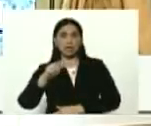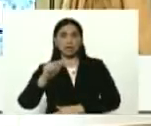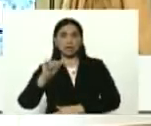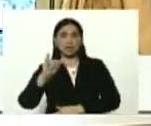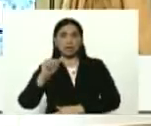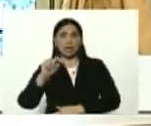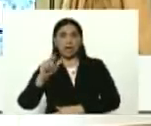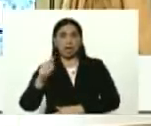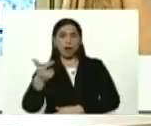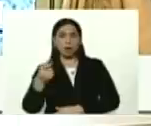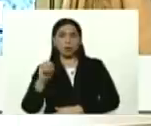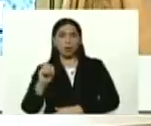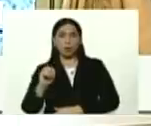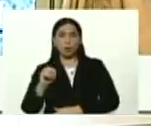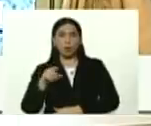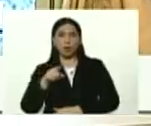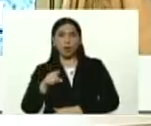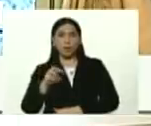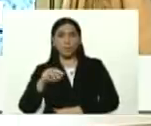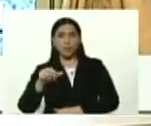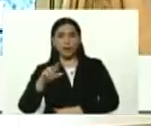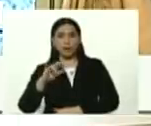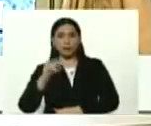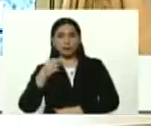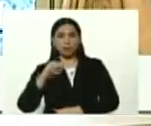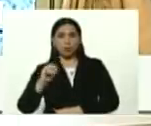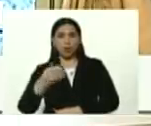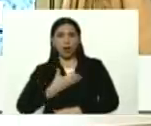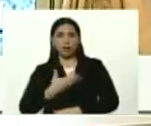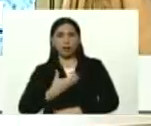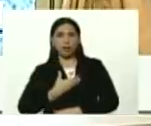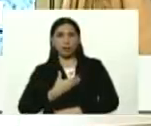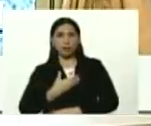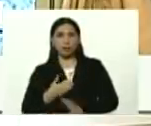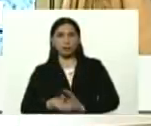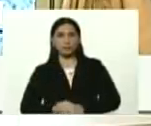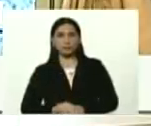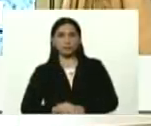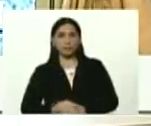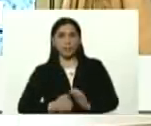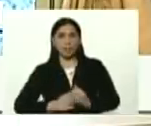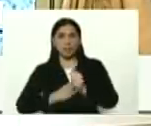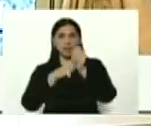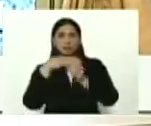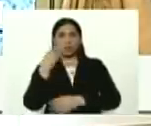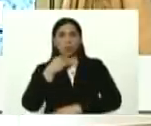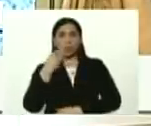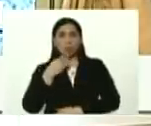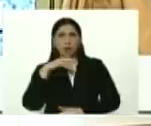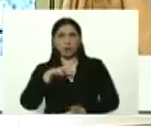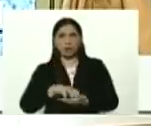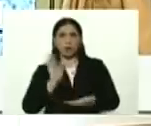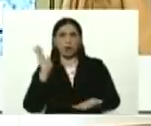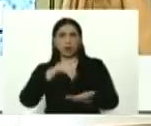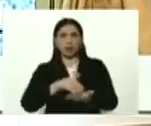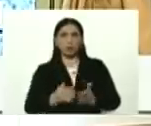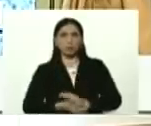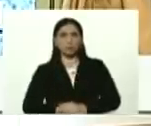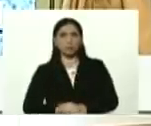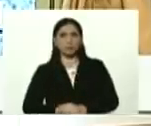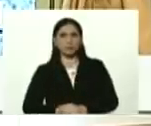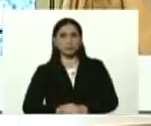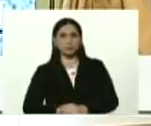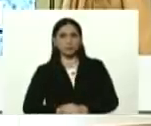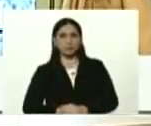Allí en el municipio Santiago Mariño está la alcaldesa Joana Sánchez, lideresa, joven lideresa del estado de Aragua.